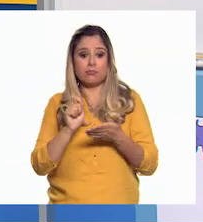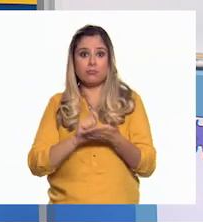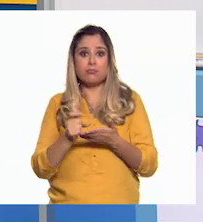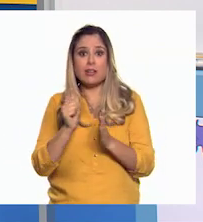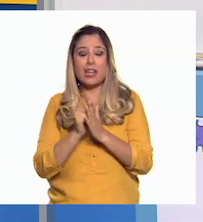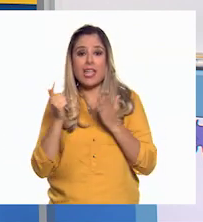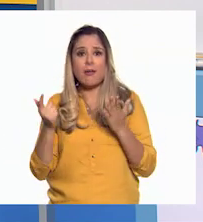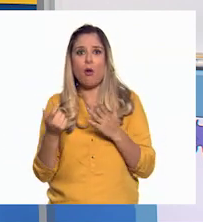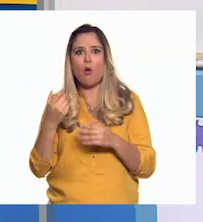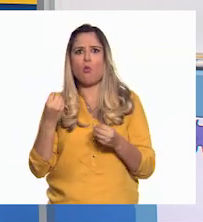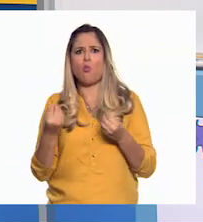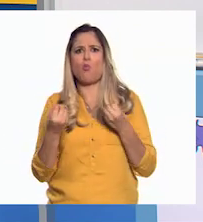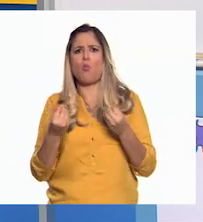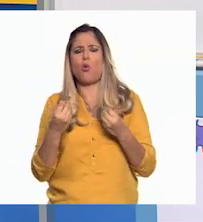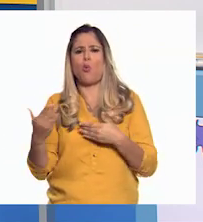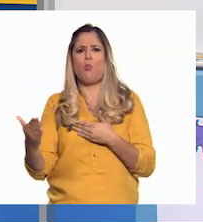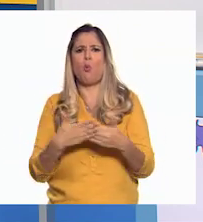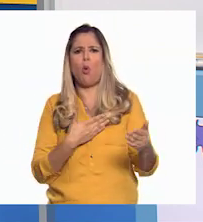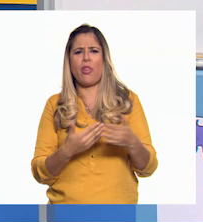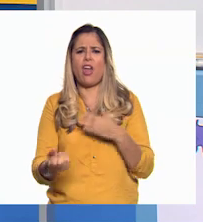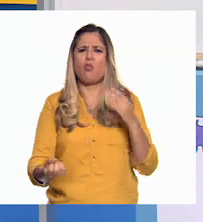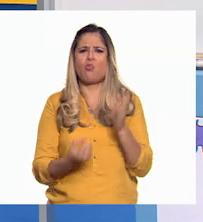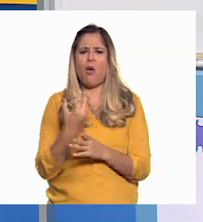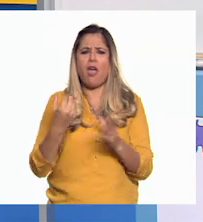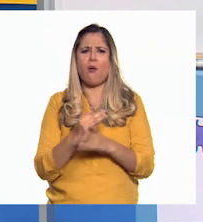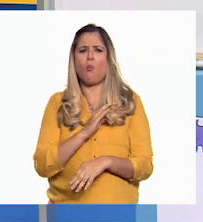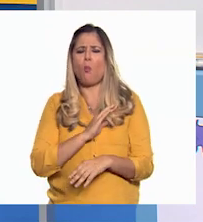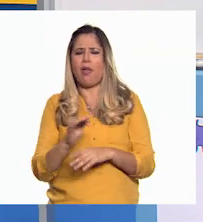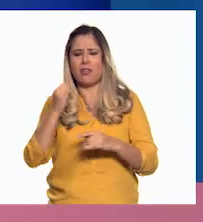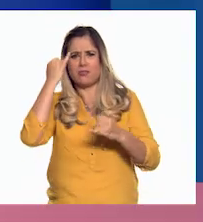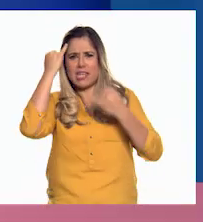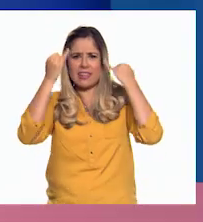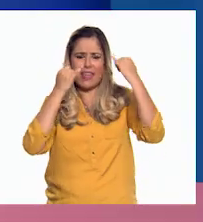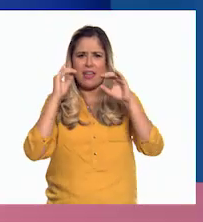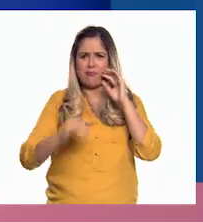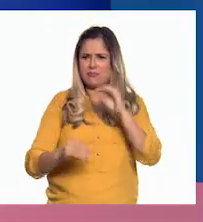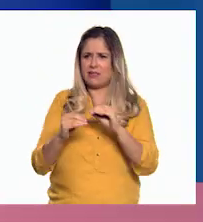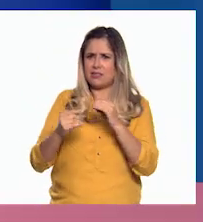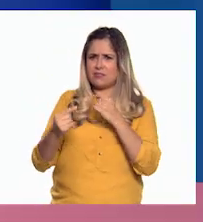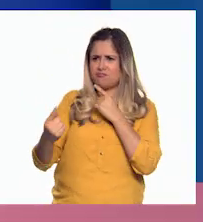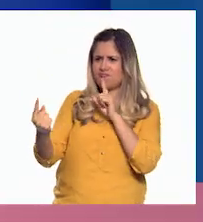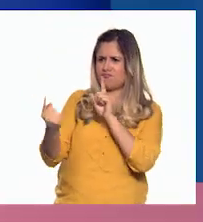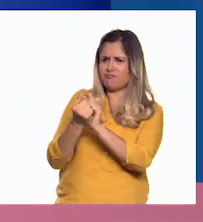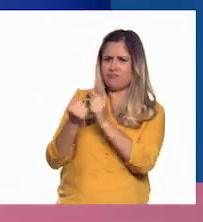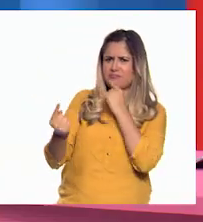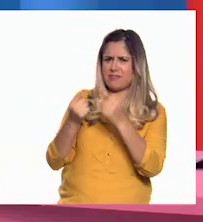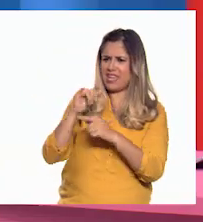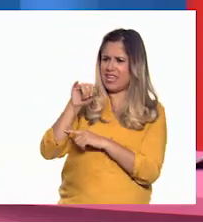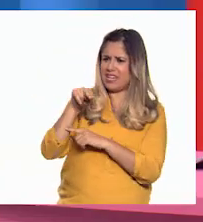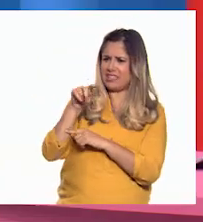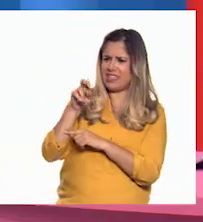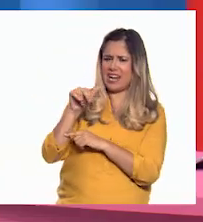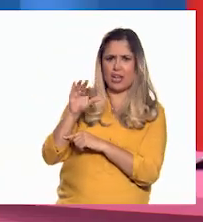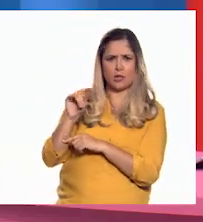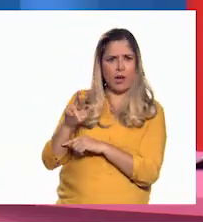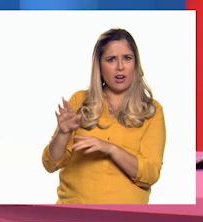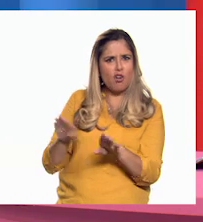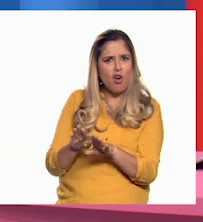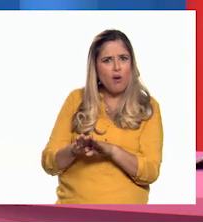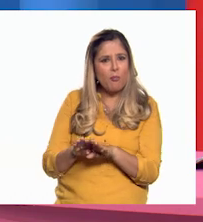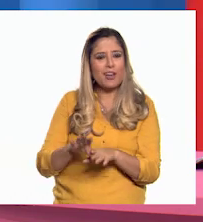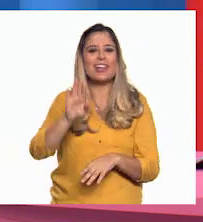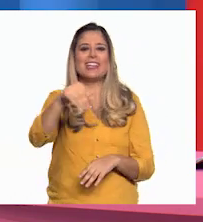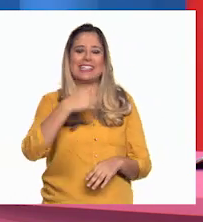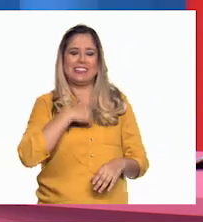muy innovadoras, con las que puedes incluso interactuar. ¿Interactuar? ¿Cómo? Sí, es cierto, maestra, yo